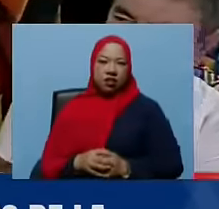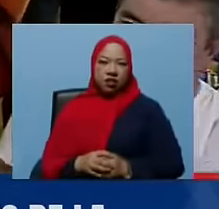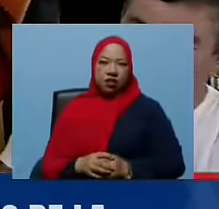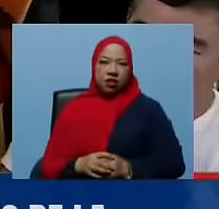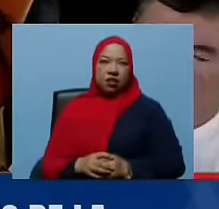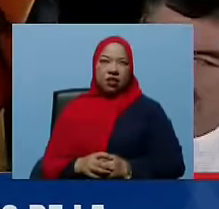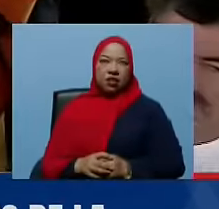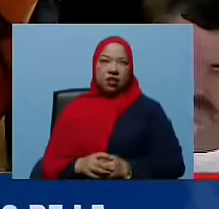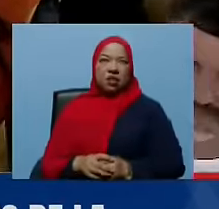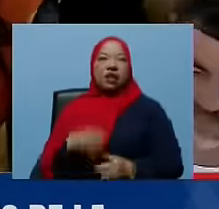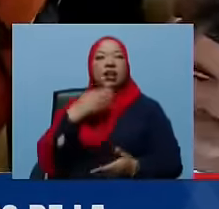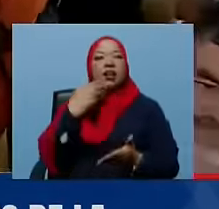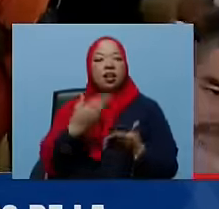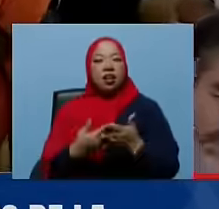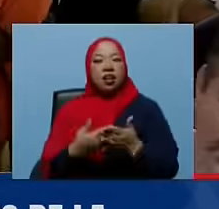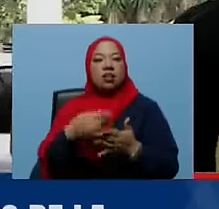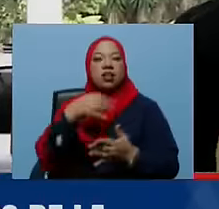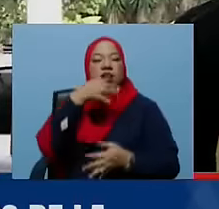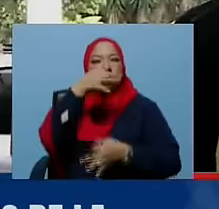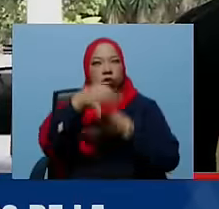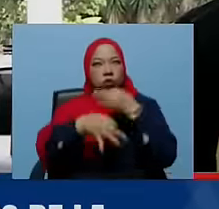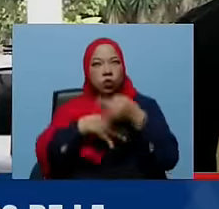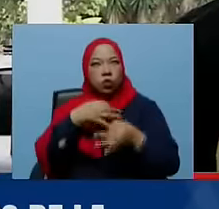por tus palabras.